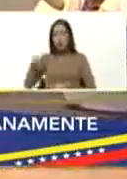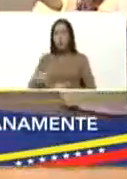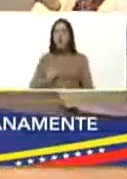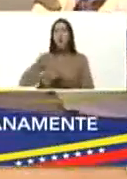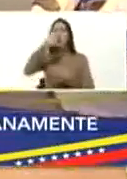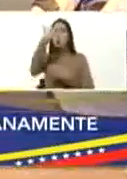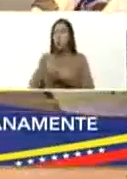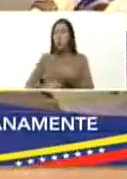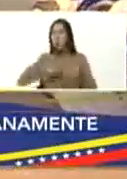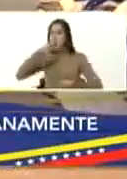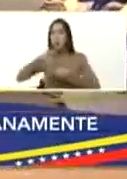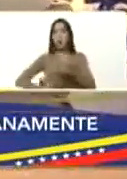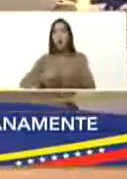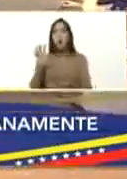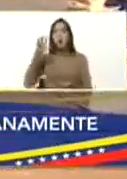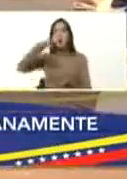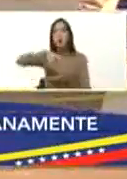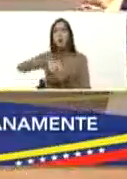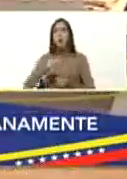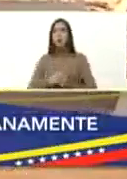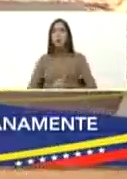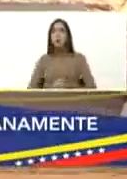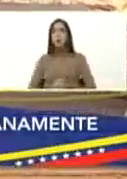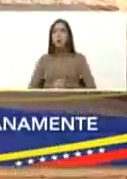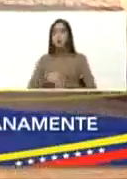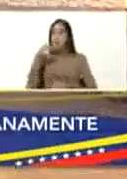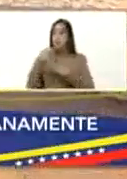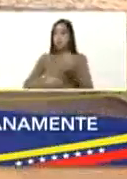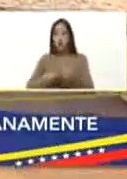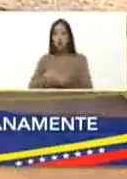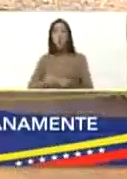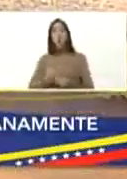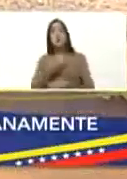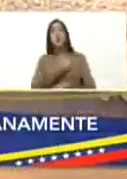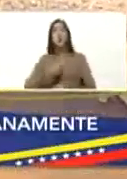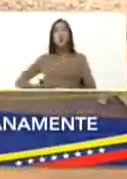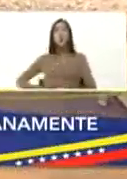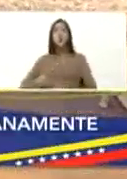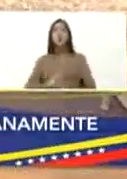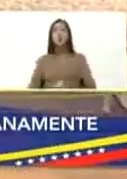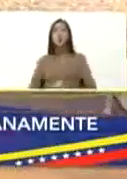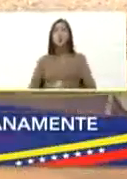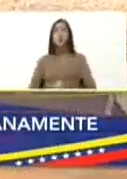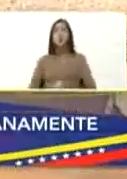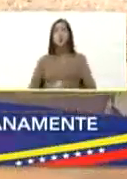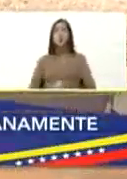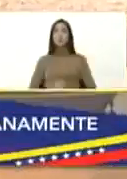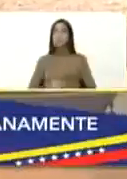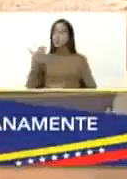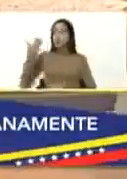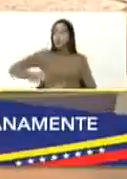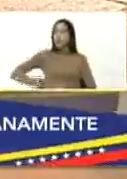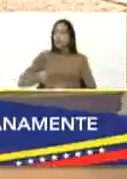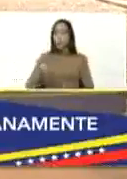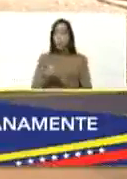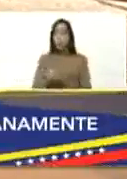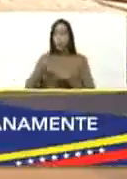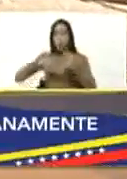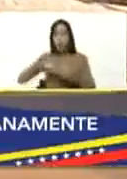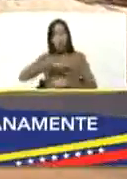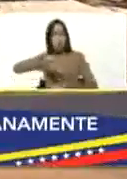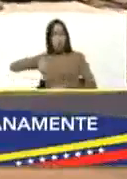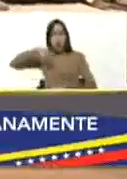del accionar del Estado, del accionar del Ejecutivo. Lo más importante a construir